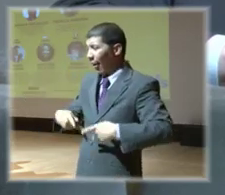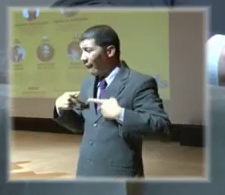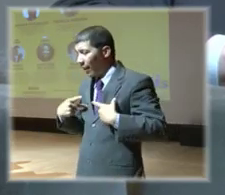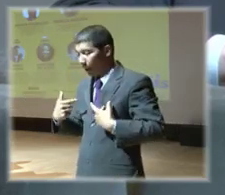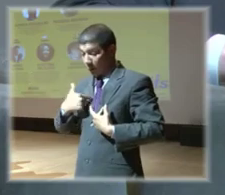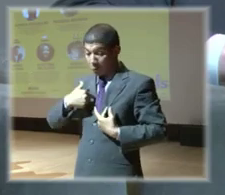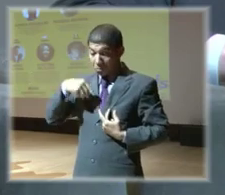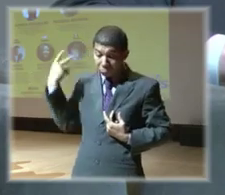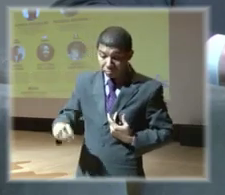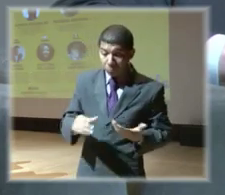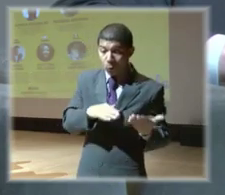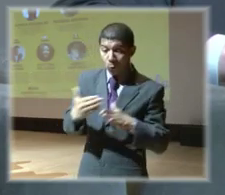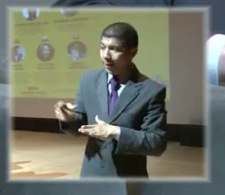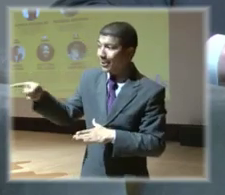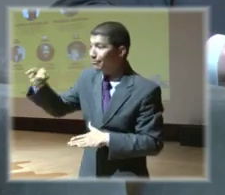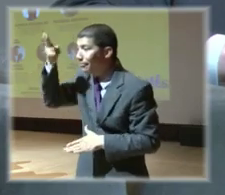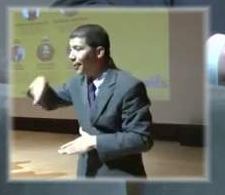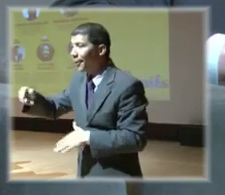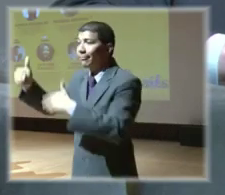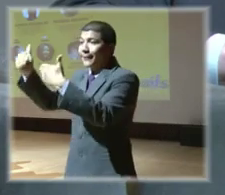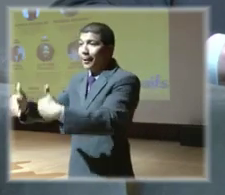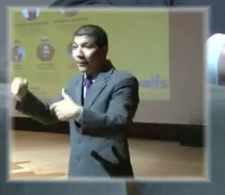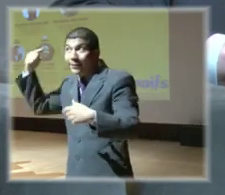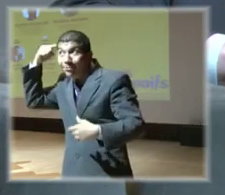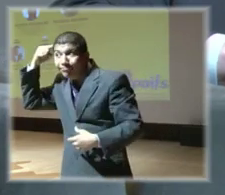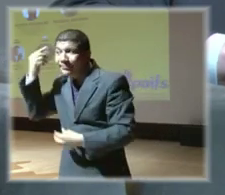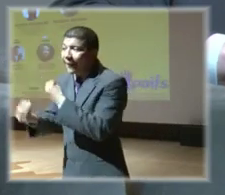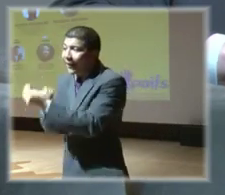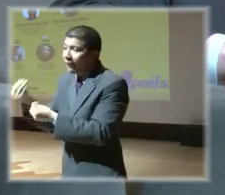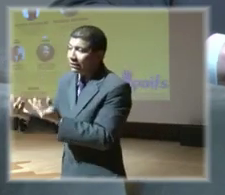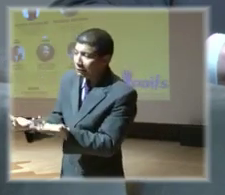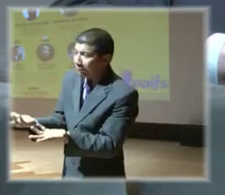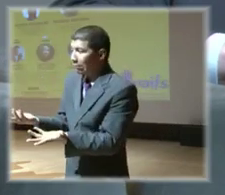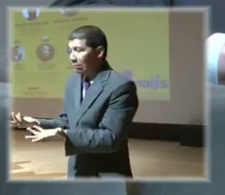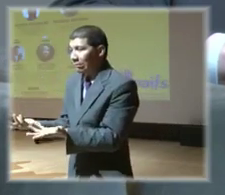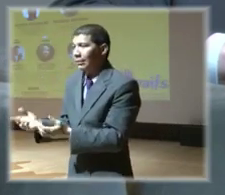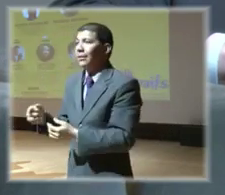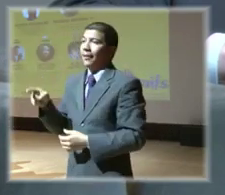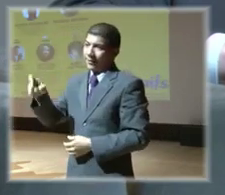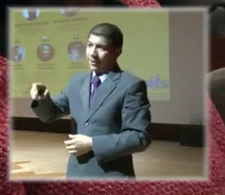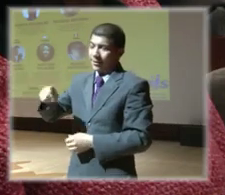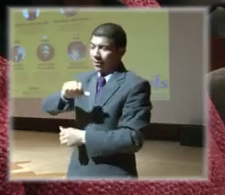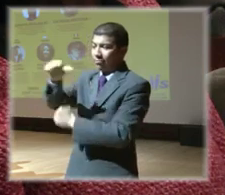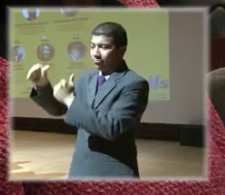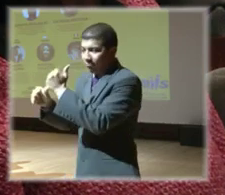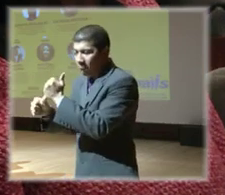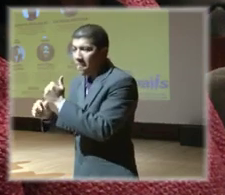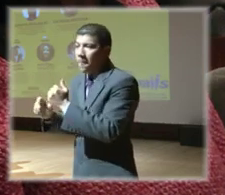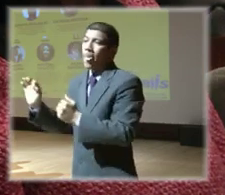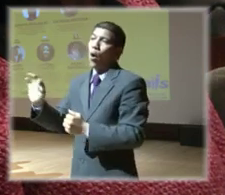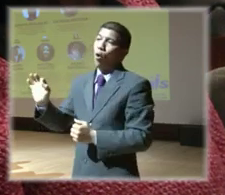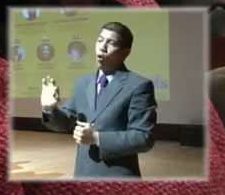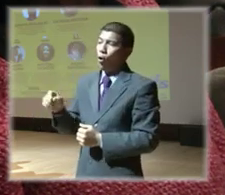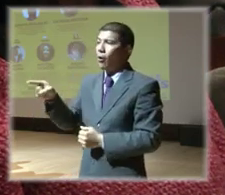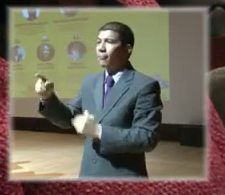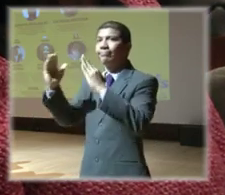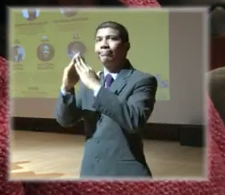principales preocupaciones es la posibilidad de recibir la pensión de supervivencia de sus padres o asegurar que tendrá un lugar donde